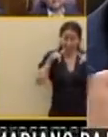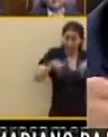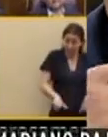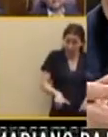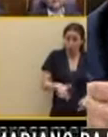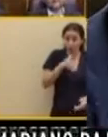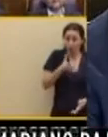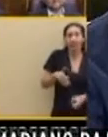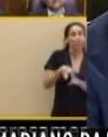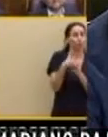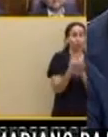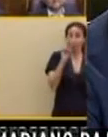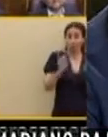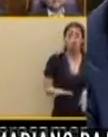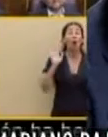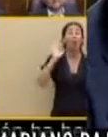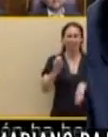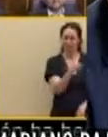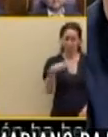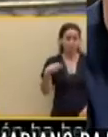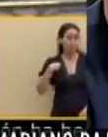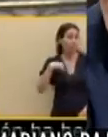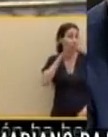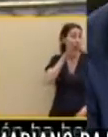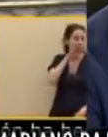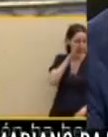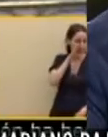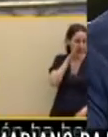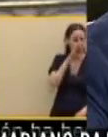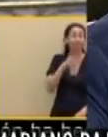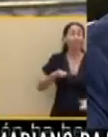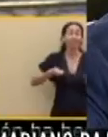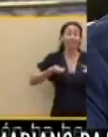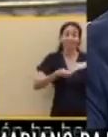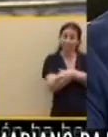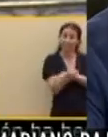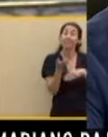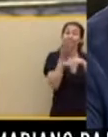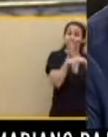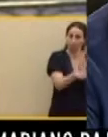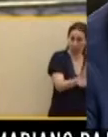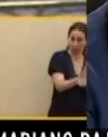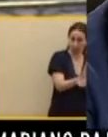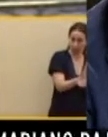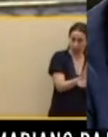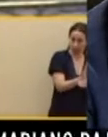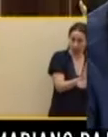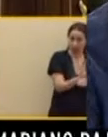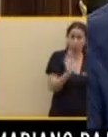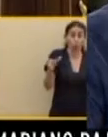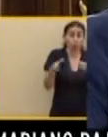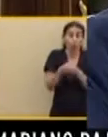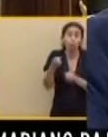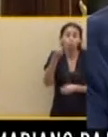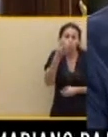70 escaños 70 distritos y a las cinco o seis de la mañana el líder de los laboristas cuando todavía